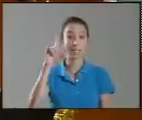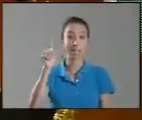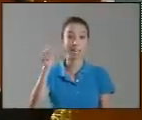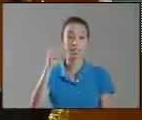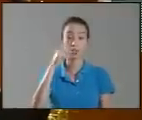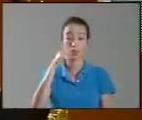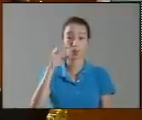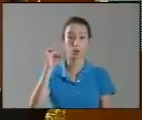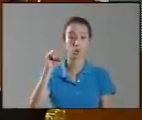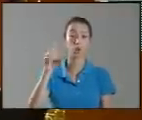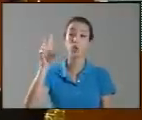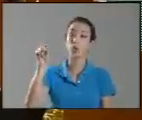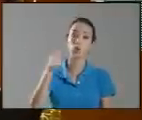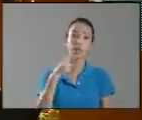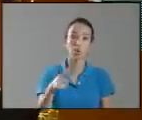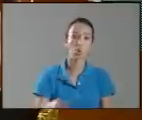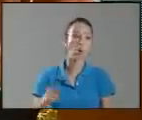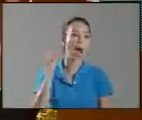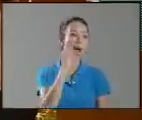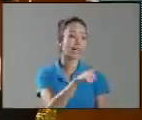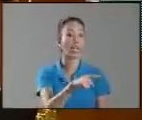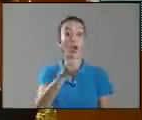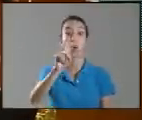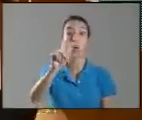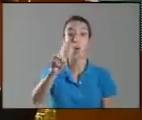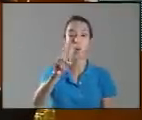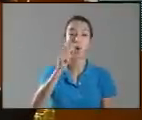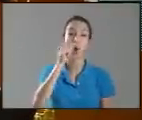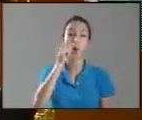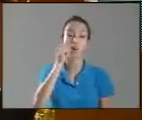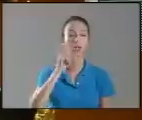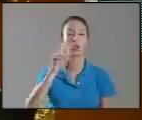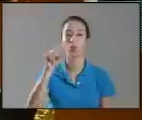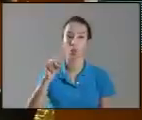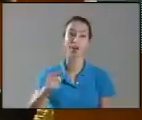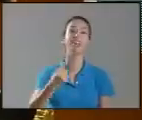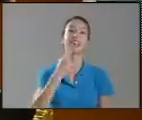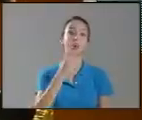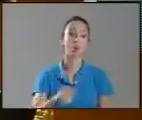se atrevió a decir: he aquí el hombre. No dijo: he aquí un hombre.